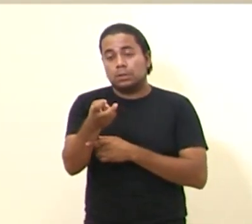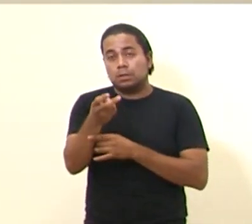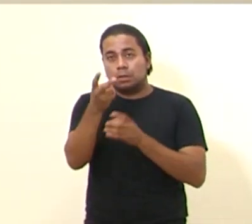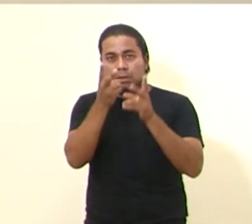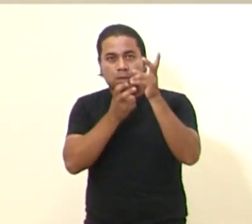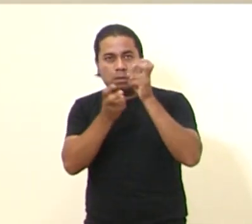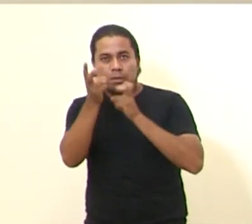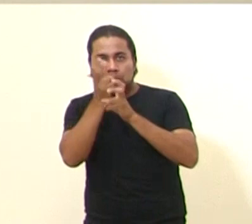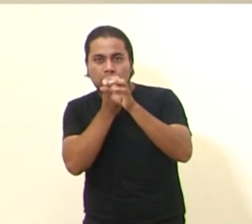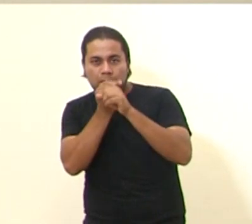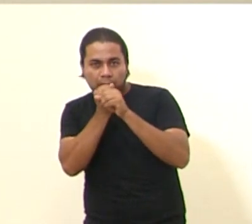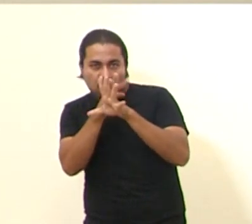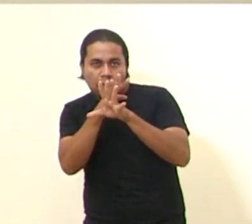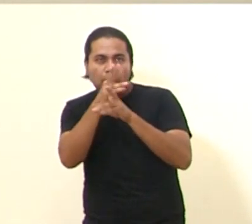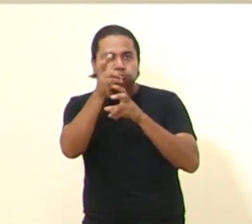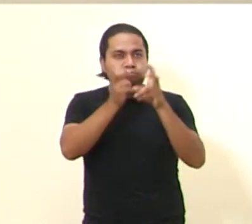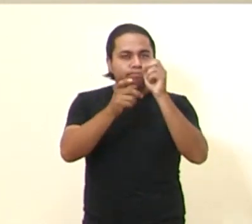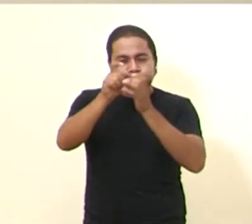lo más importante.